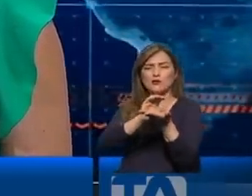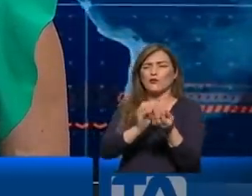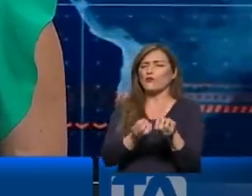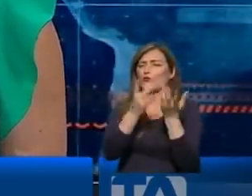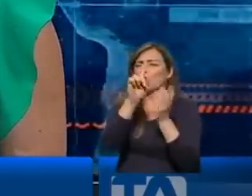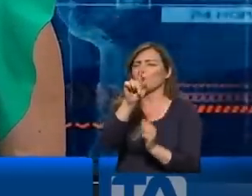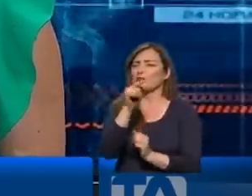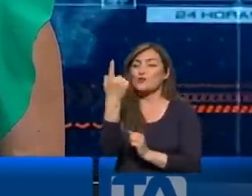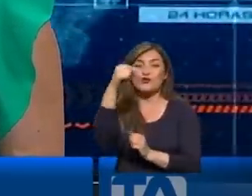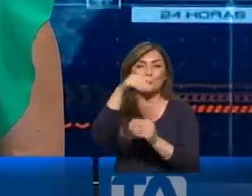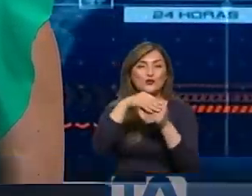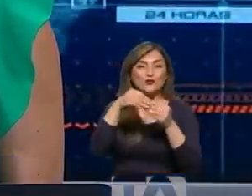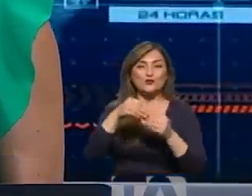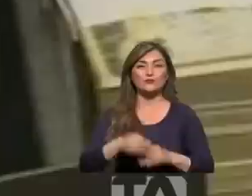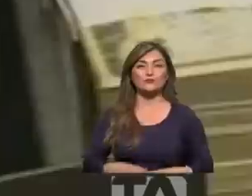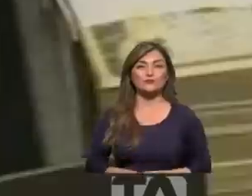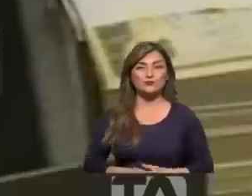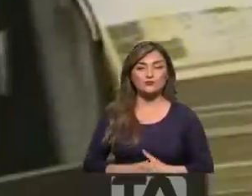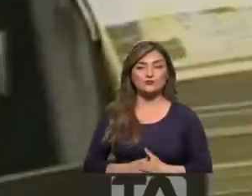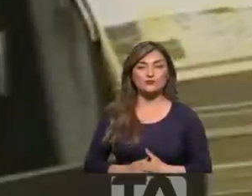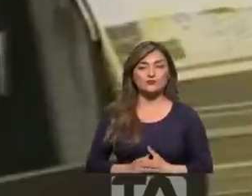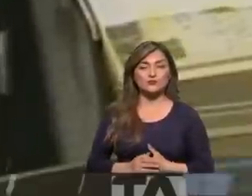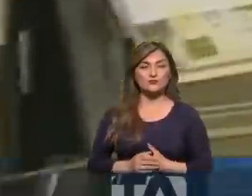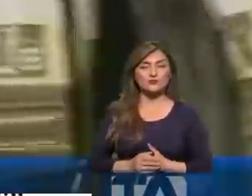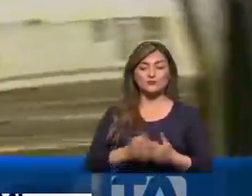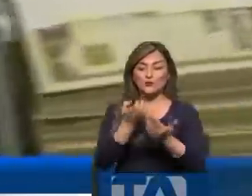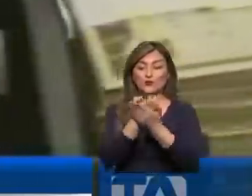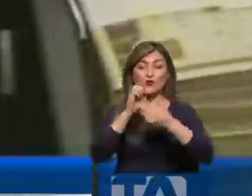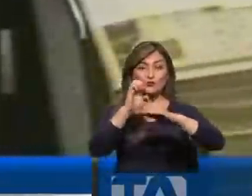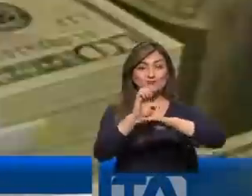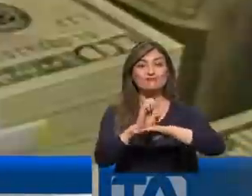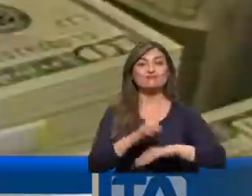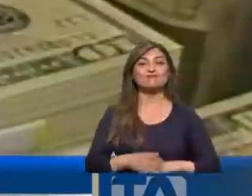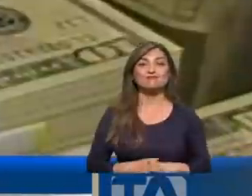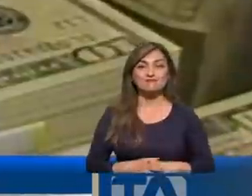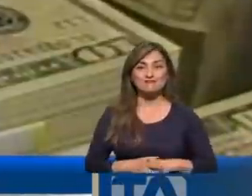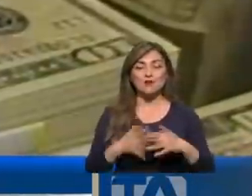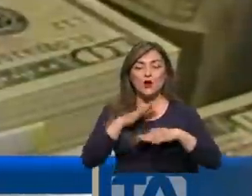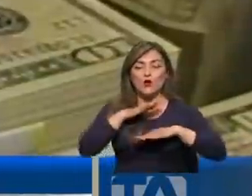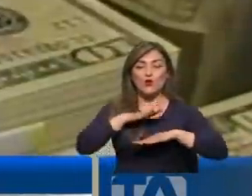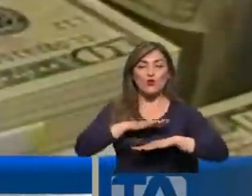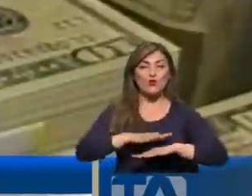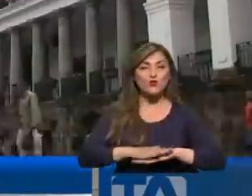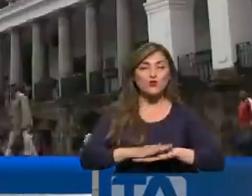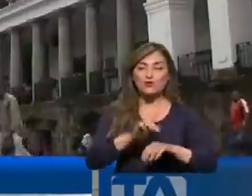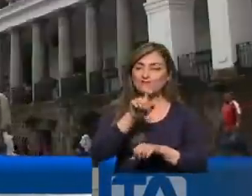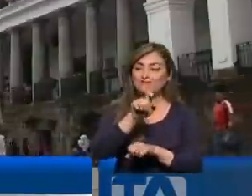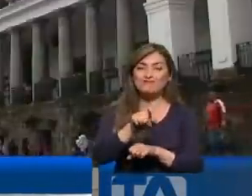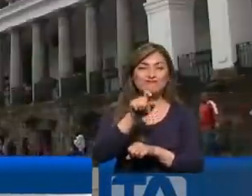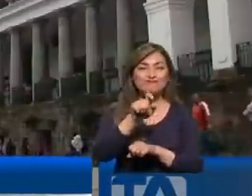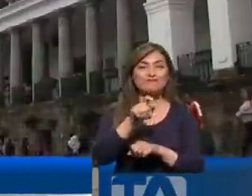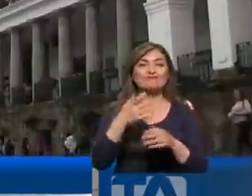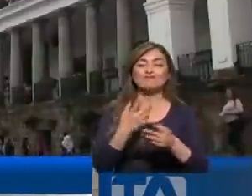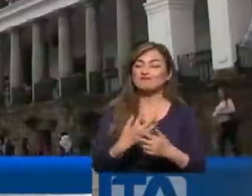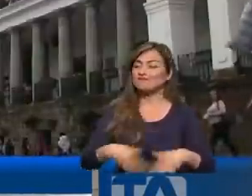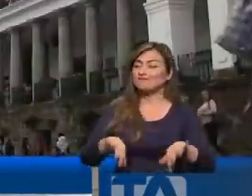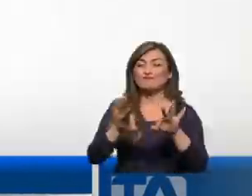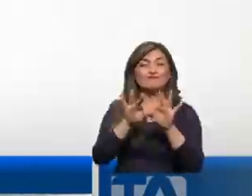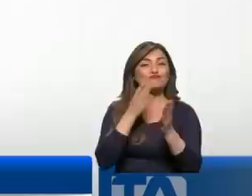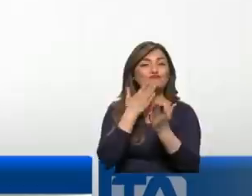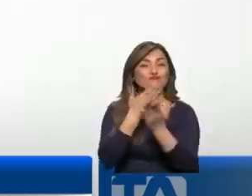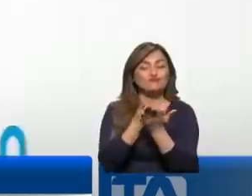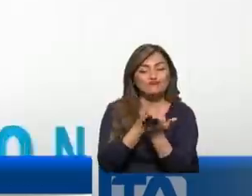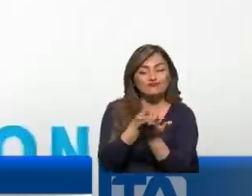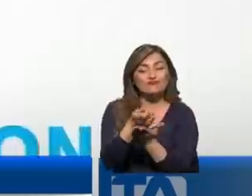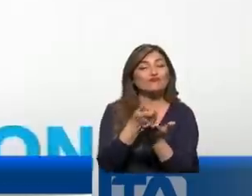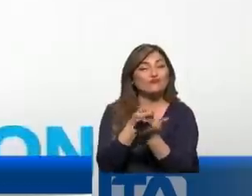aproximadamente 1,000 millones de dólares. La economía ecuatoriana tendrá un respiro para atender las necesidades fiscales gracias a la